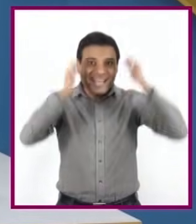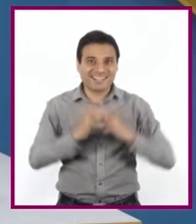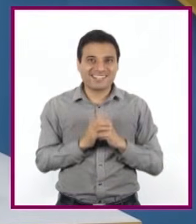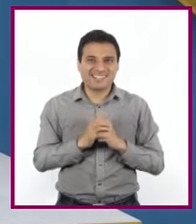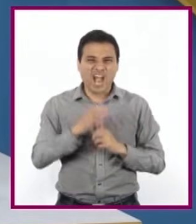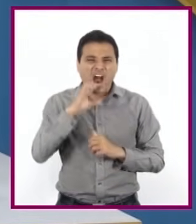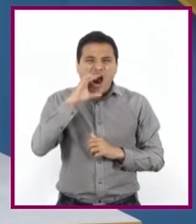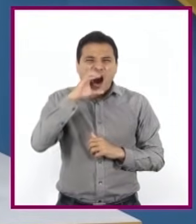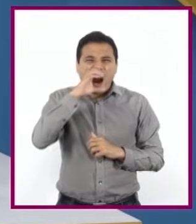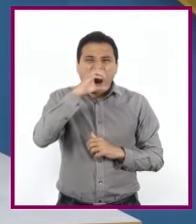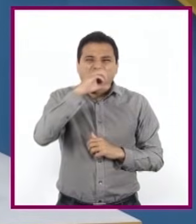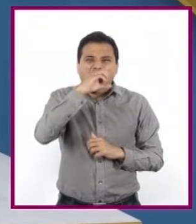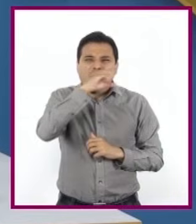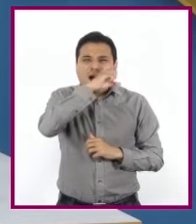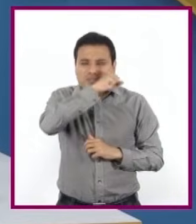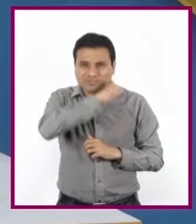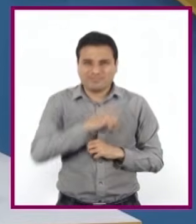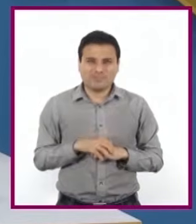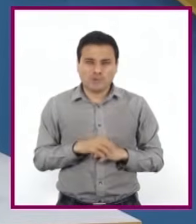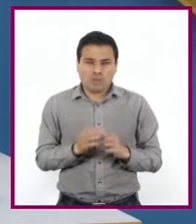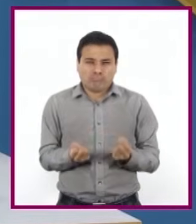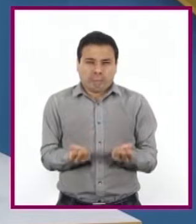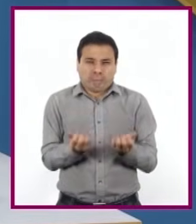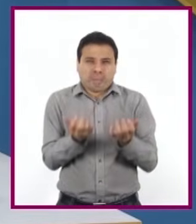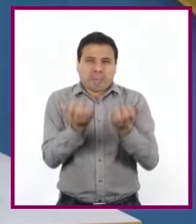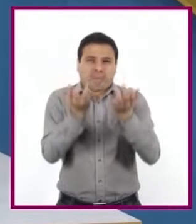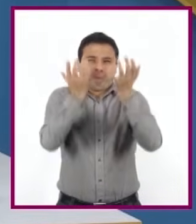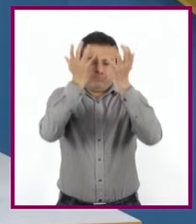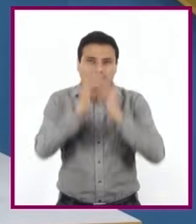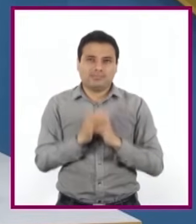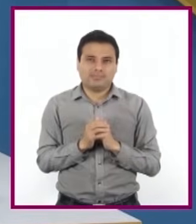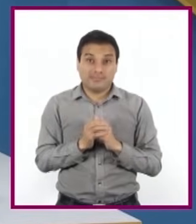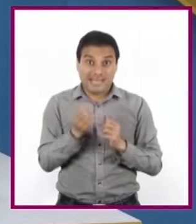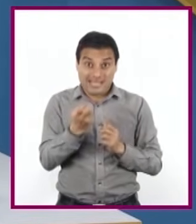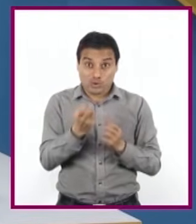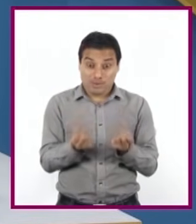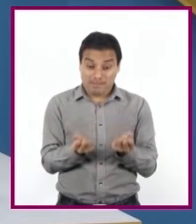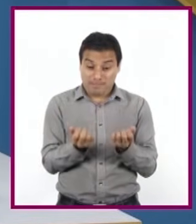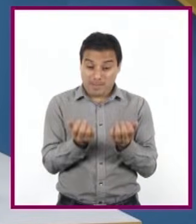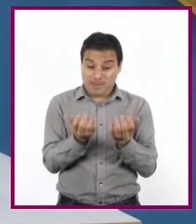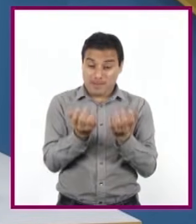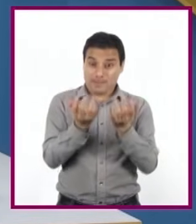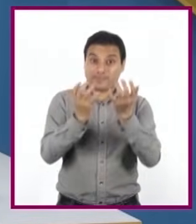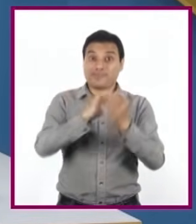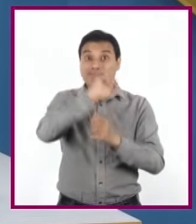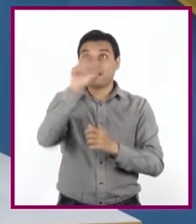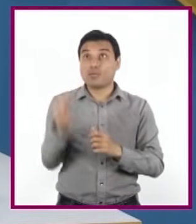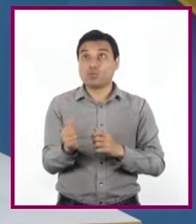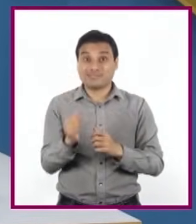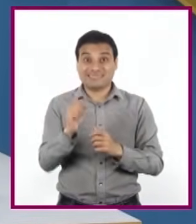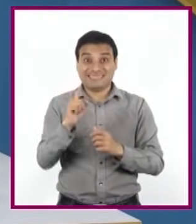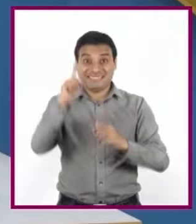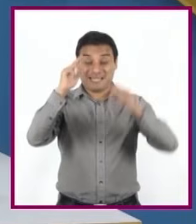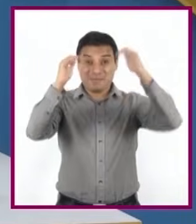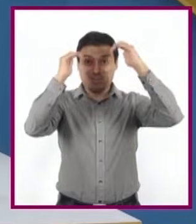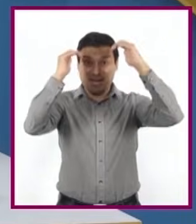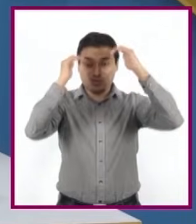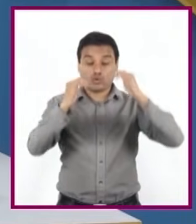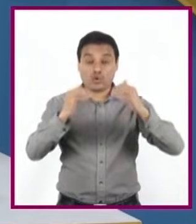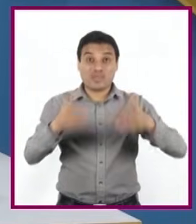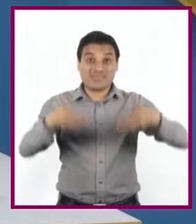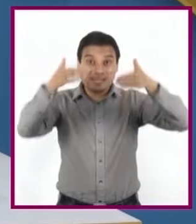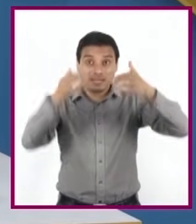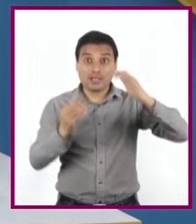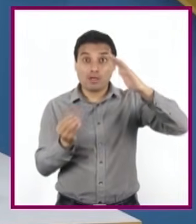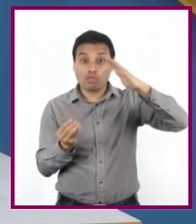sale tan caliente que una parte se evapora. Este vapor de agua, al tocar la superficie de las paredes y